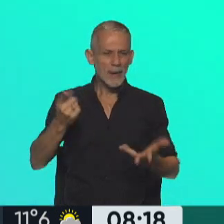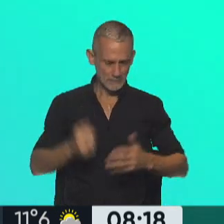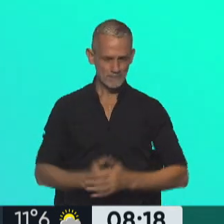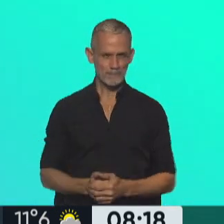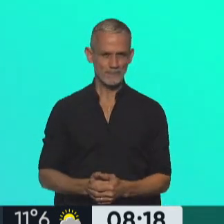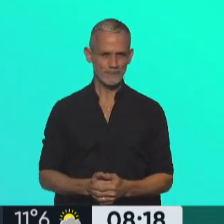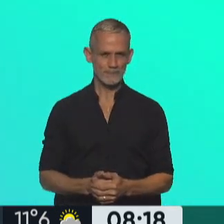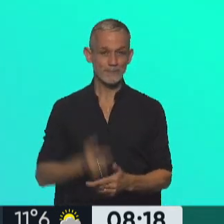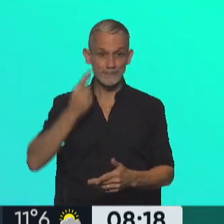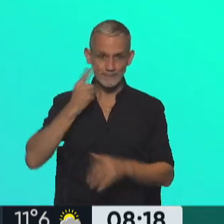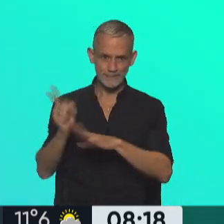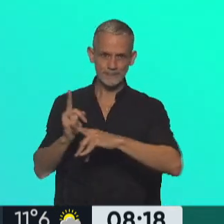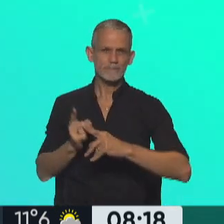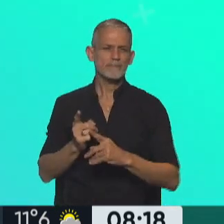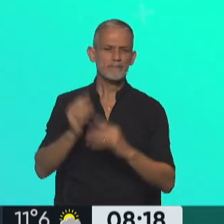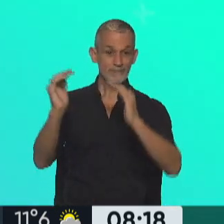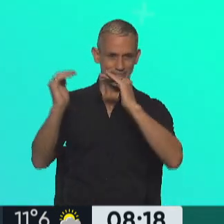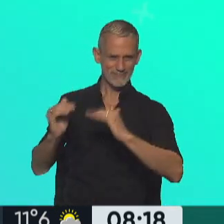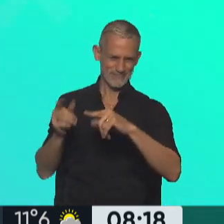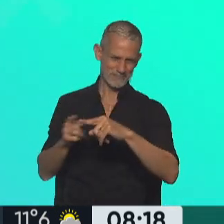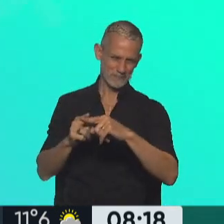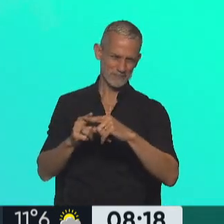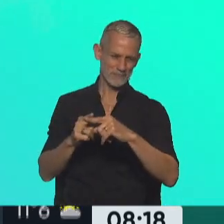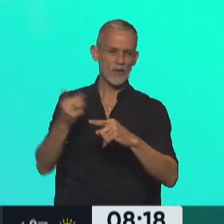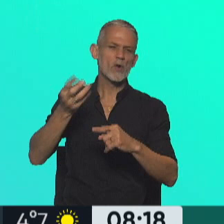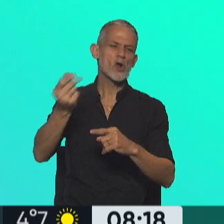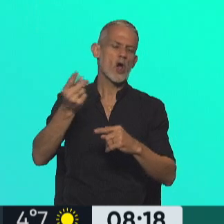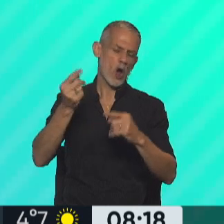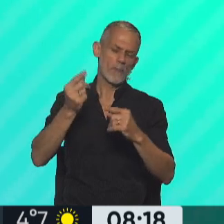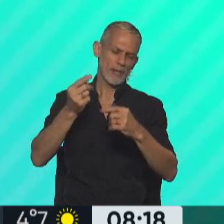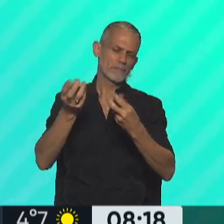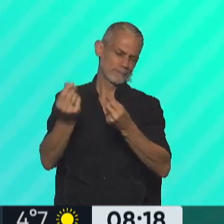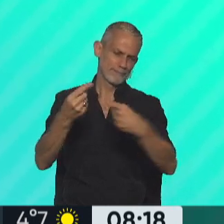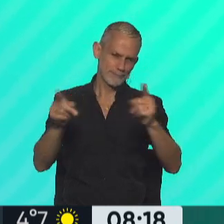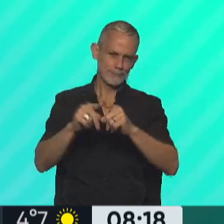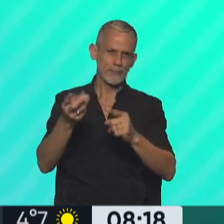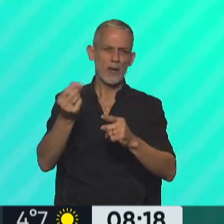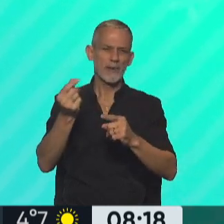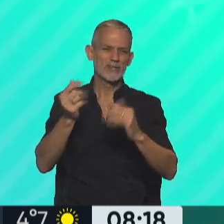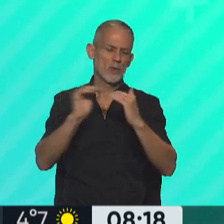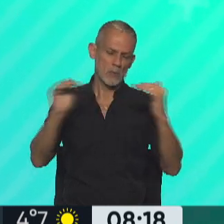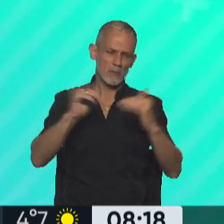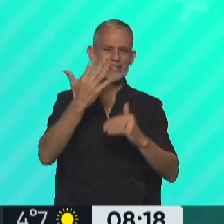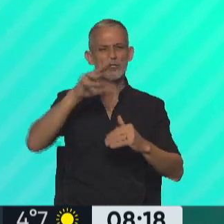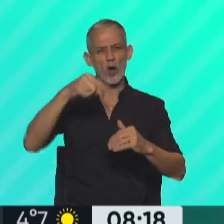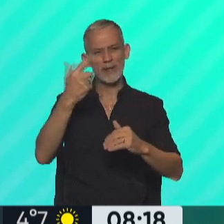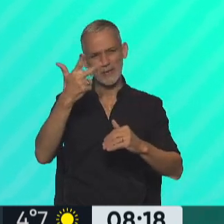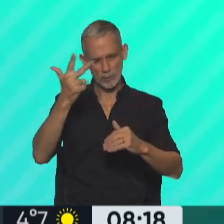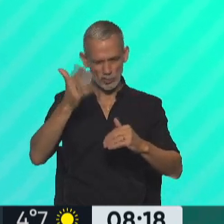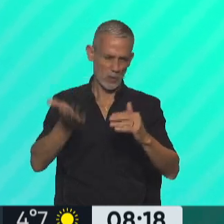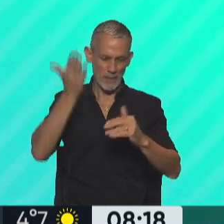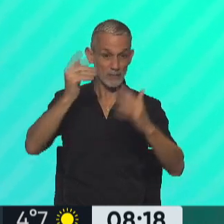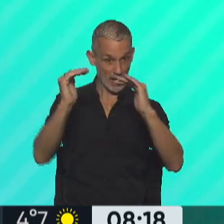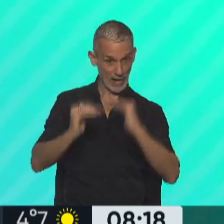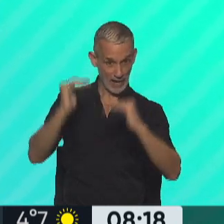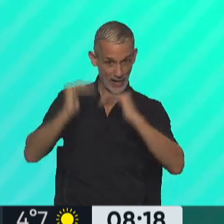en el posteo, mira, más abajo, bueno, ahí vemos cómo le fue al consumo, que creció en precios constantes, 5,3%, pero más